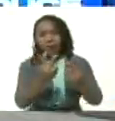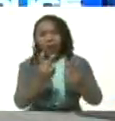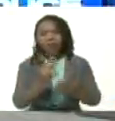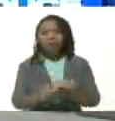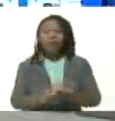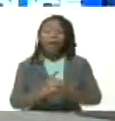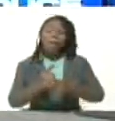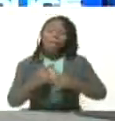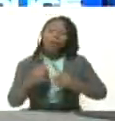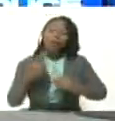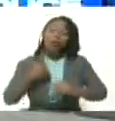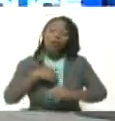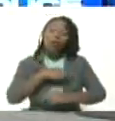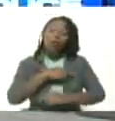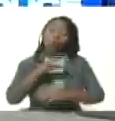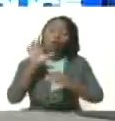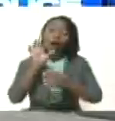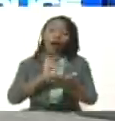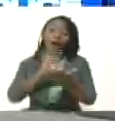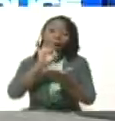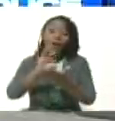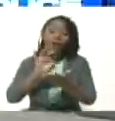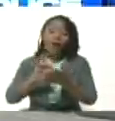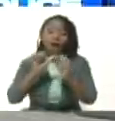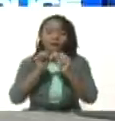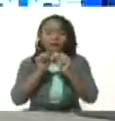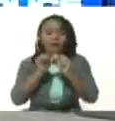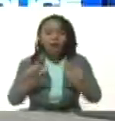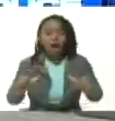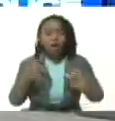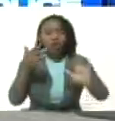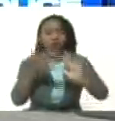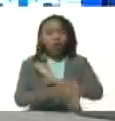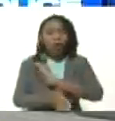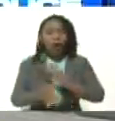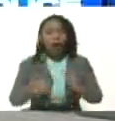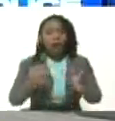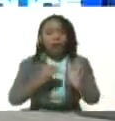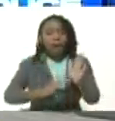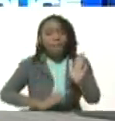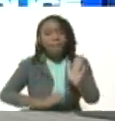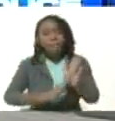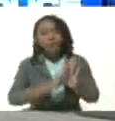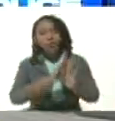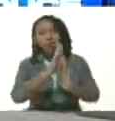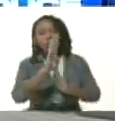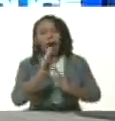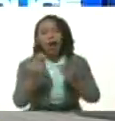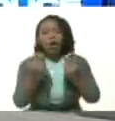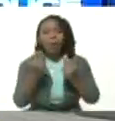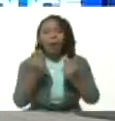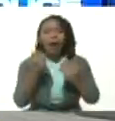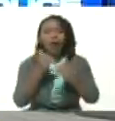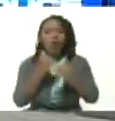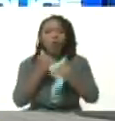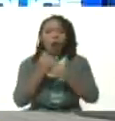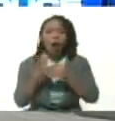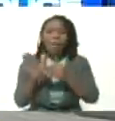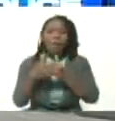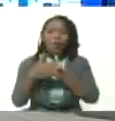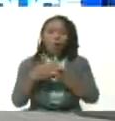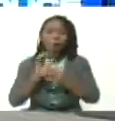Pero nosotros la estrategia no la hemos fijado sobre el crecimiento de una economía burbuja o de una